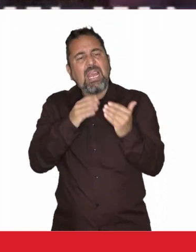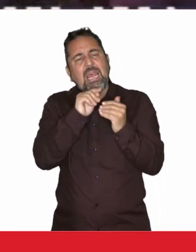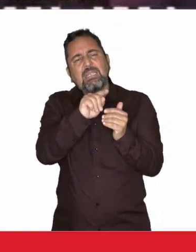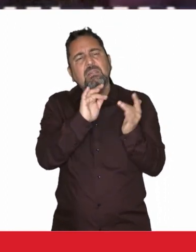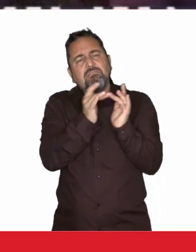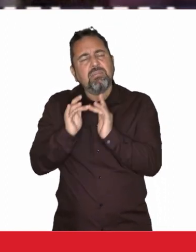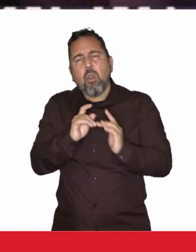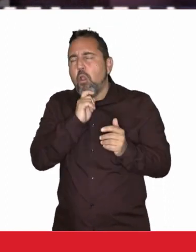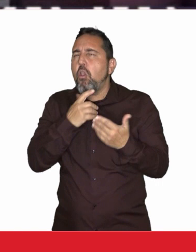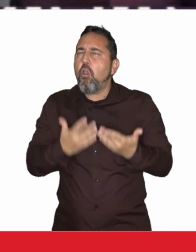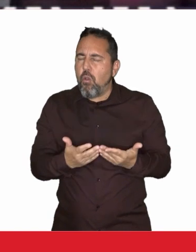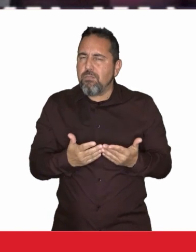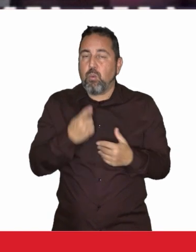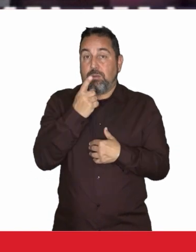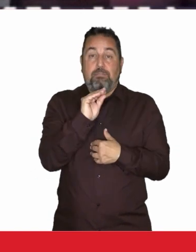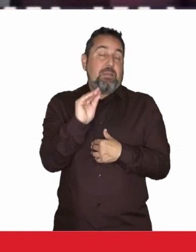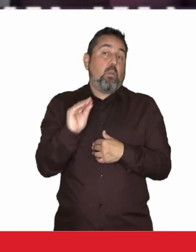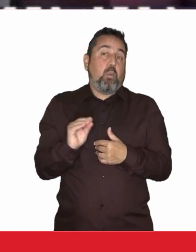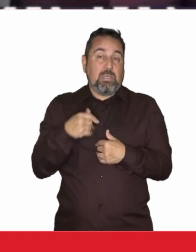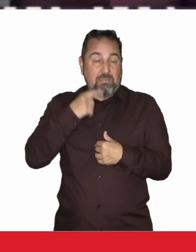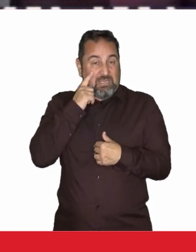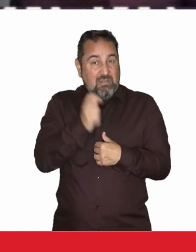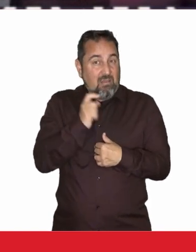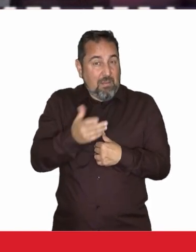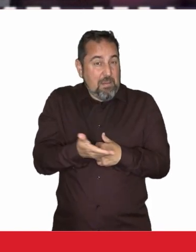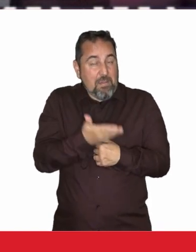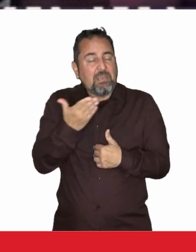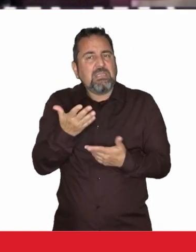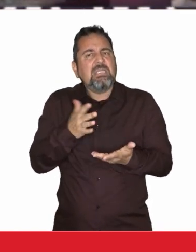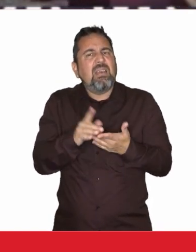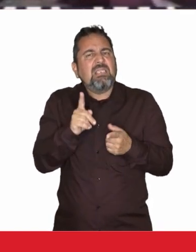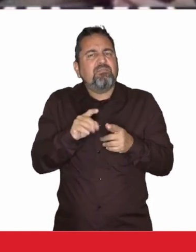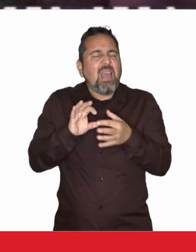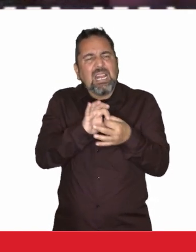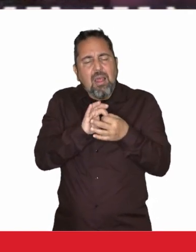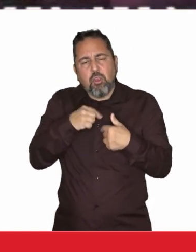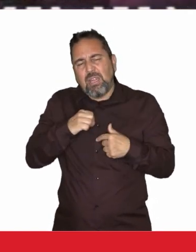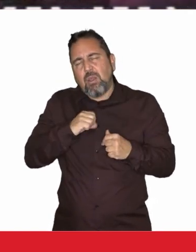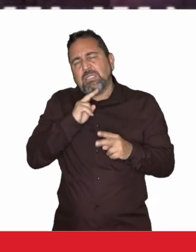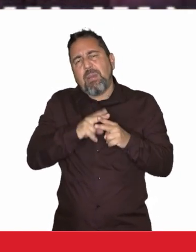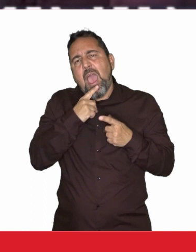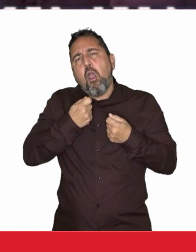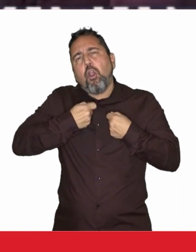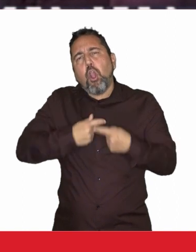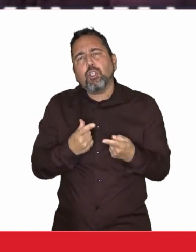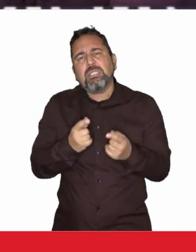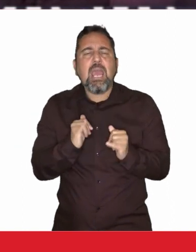con nuestros clientes? ¿Vale? Una pregunta que cada vez es más habitual es ¿qué coste tiene este tipo de relación que tengo?